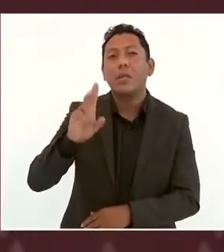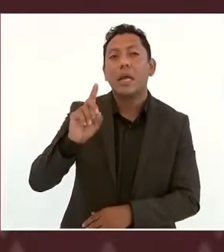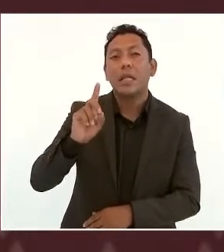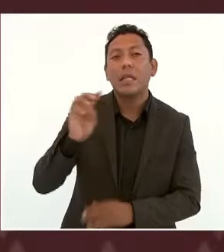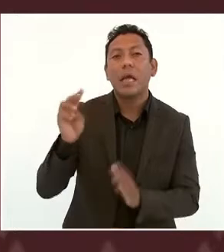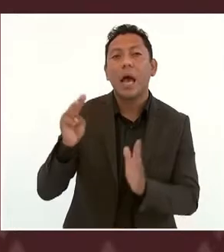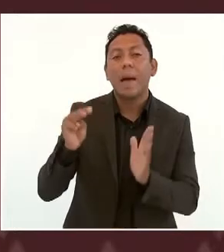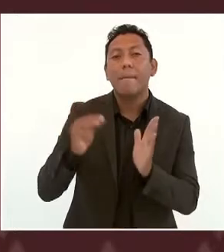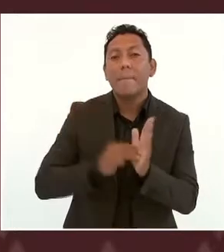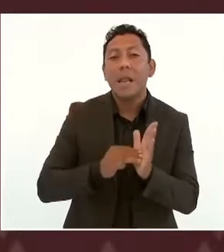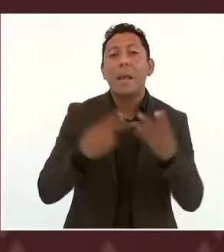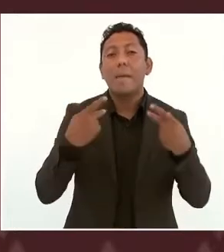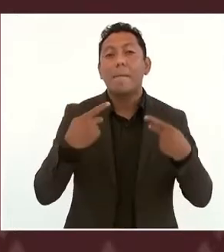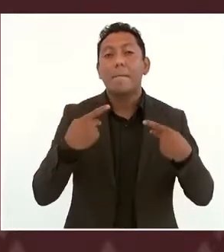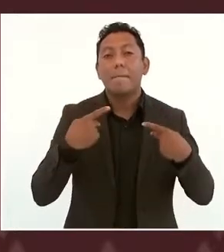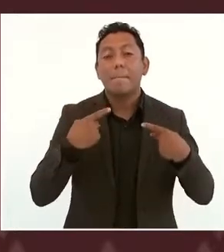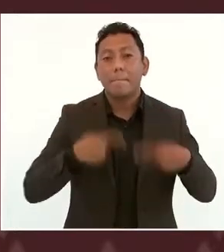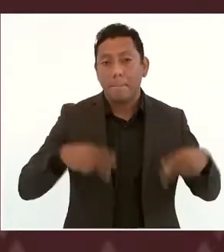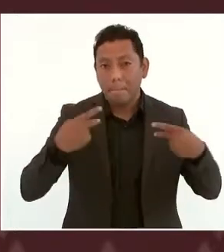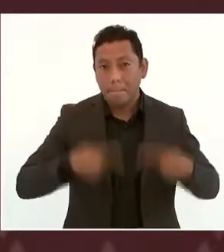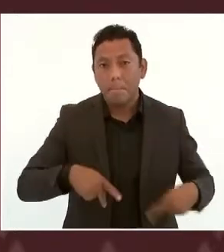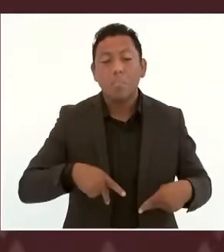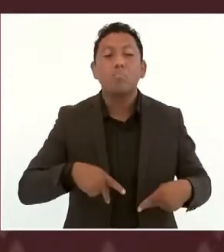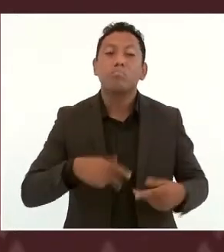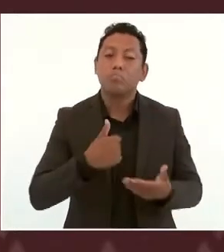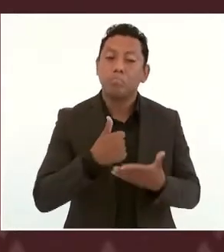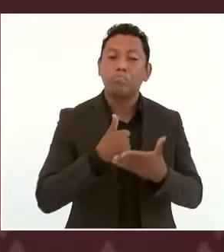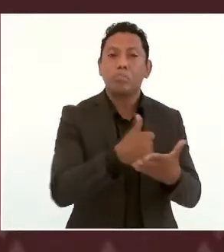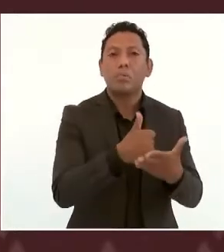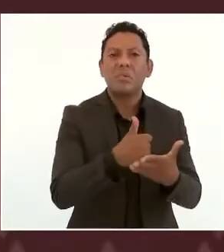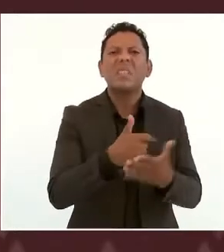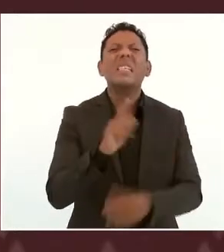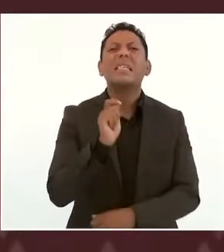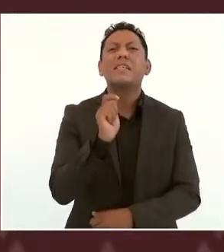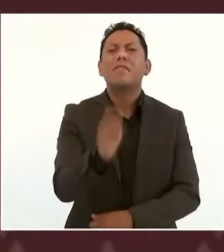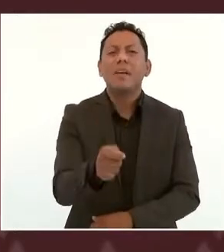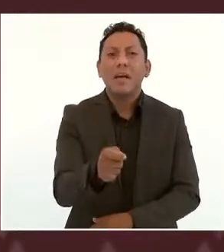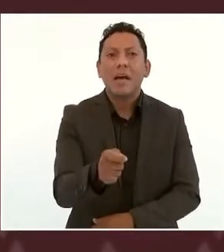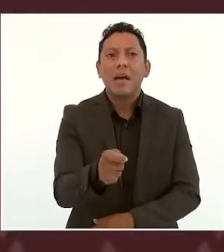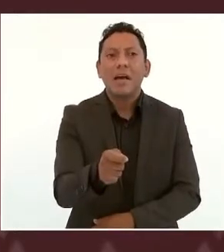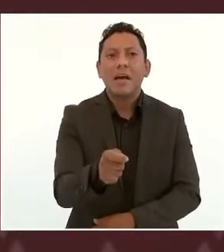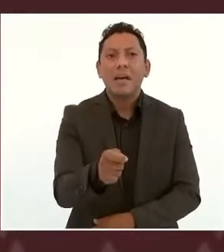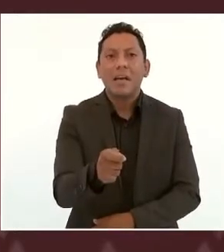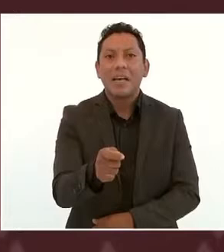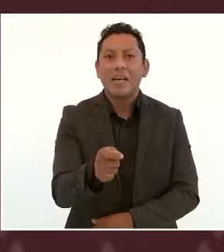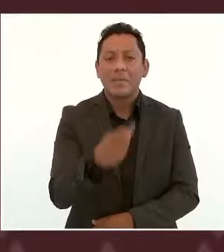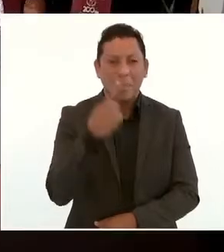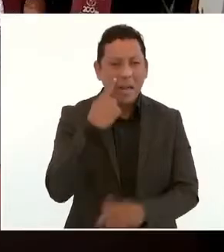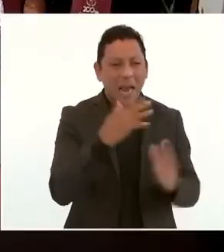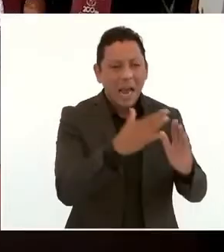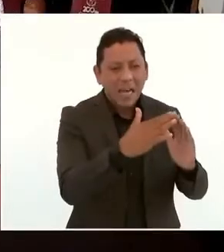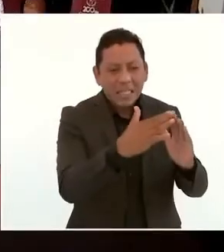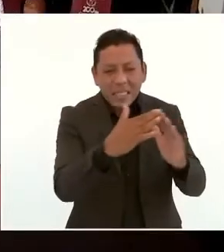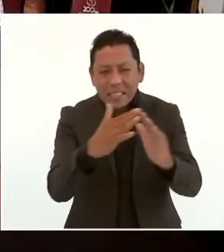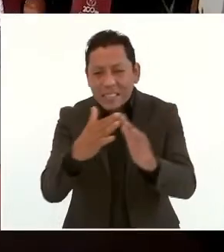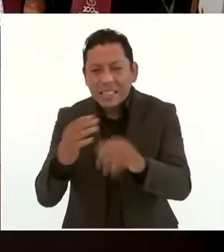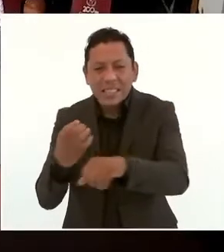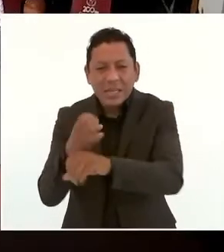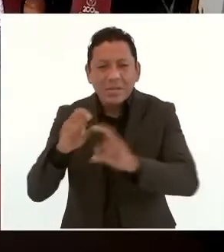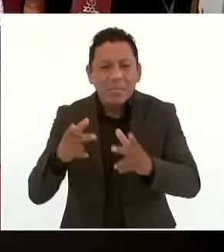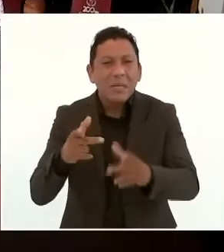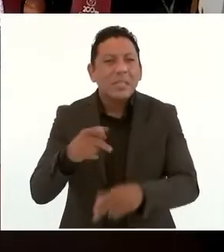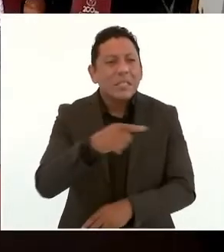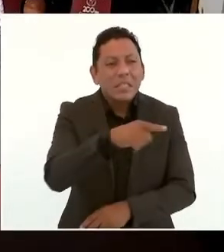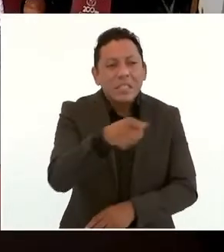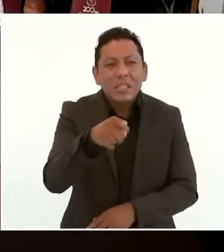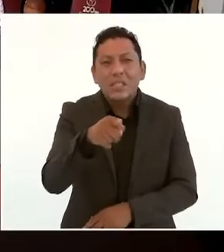1.530.000 beneficiarios o personas. Es decir, casi en todos los hogares de Chiapas